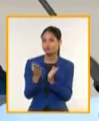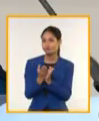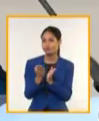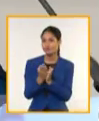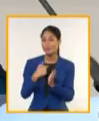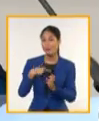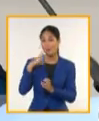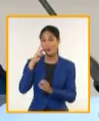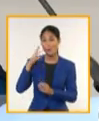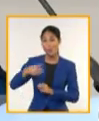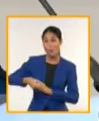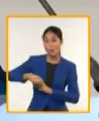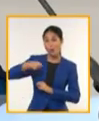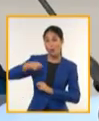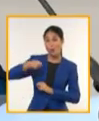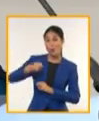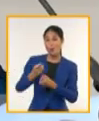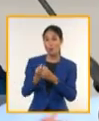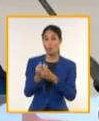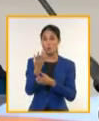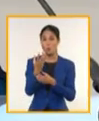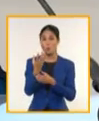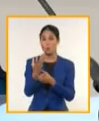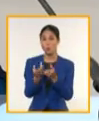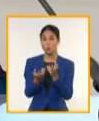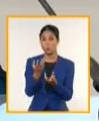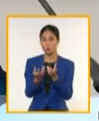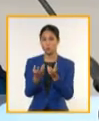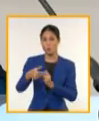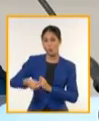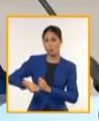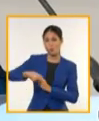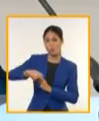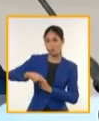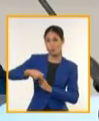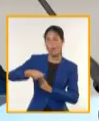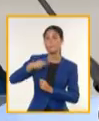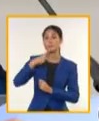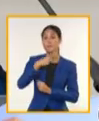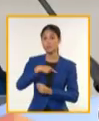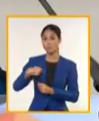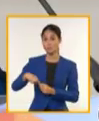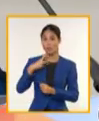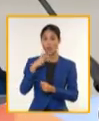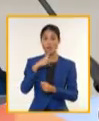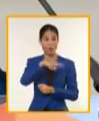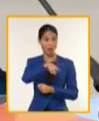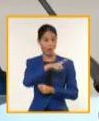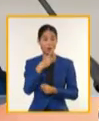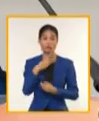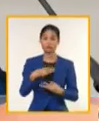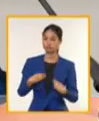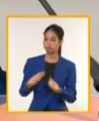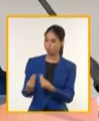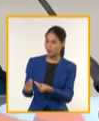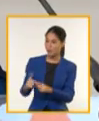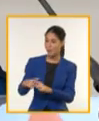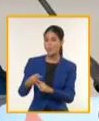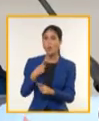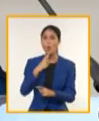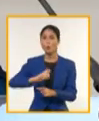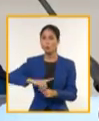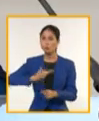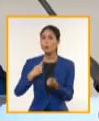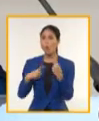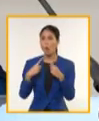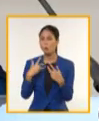chinos. Sí. Y los termos, o sea, hay una cooperación histórica, una tradición, una cultura. Y